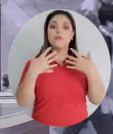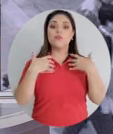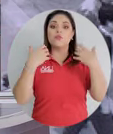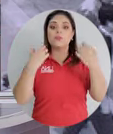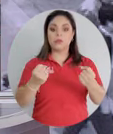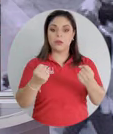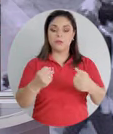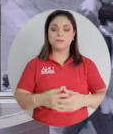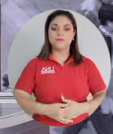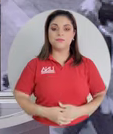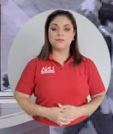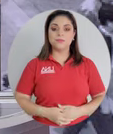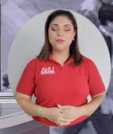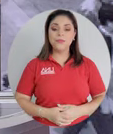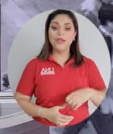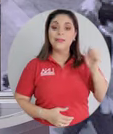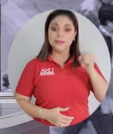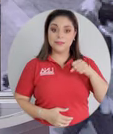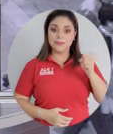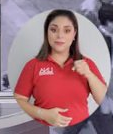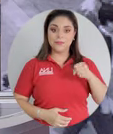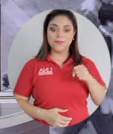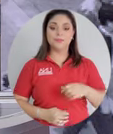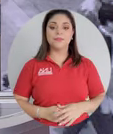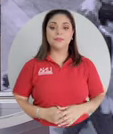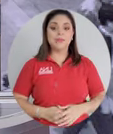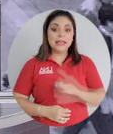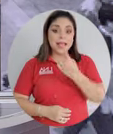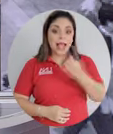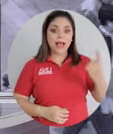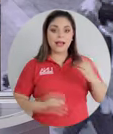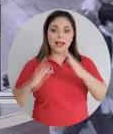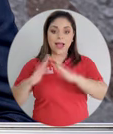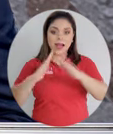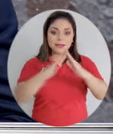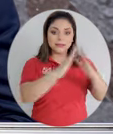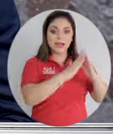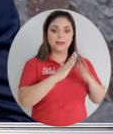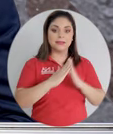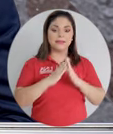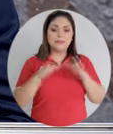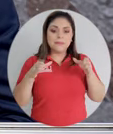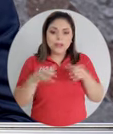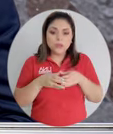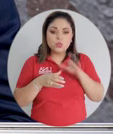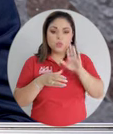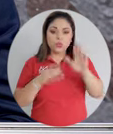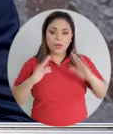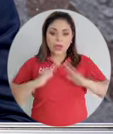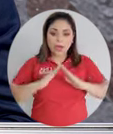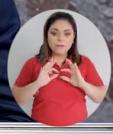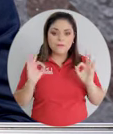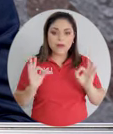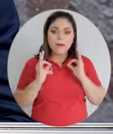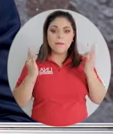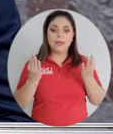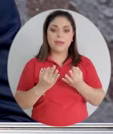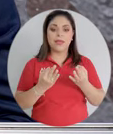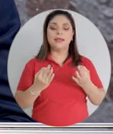familiar lo más sana posible en el marco de la crisis. Sí, a nivel más micro de los hogares, es esas